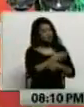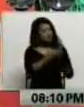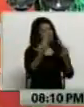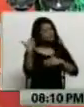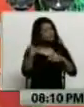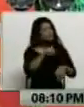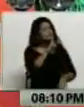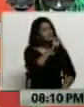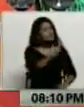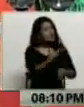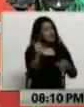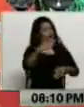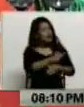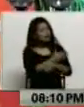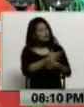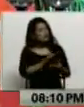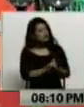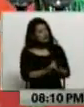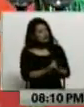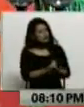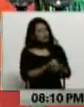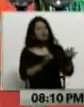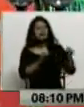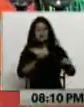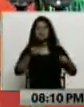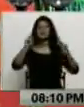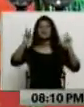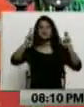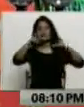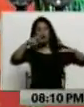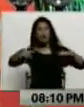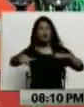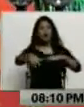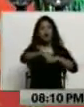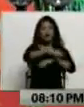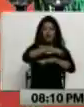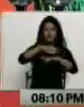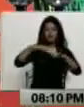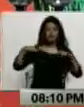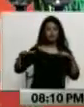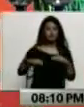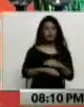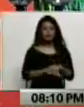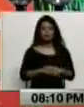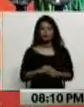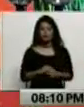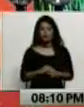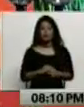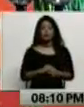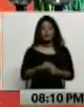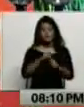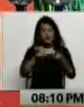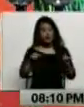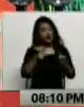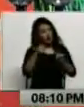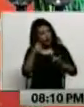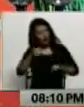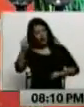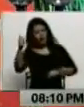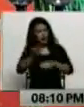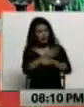primerito cantó qué fue lo que cantaste Claro pues sibano pero pero te toca